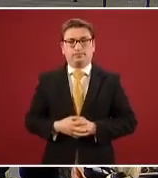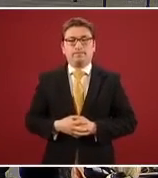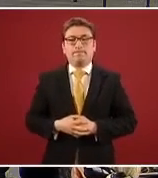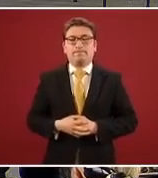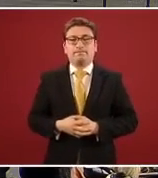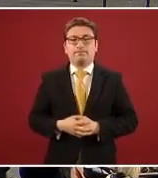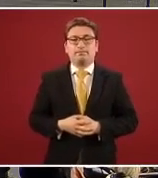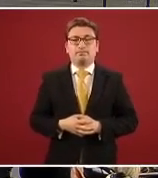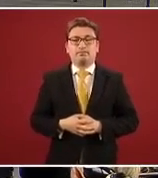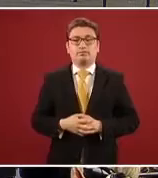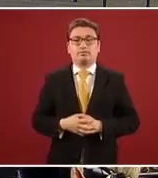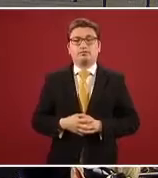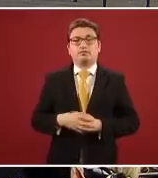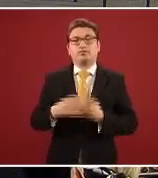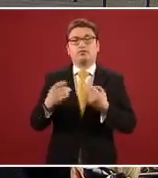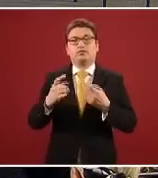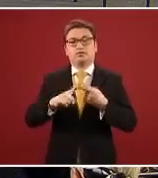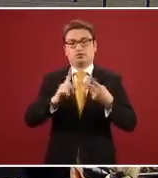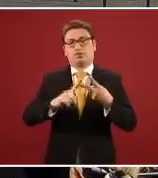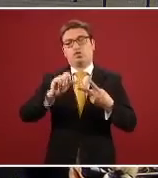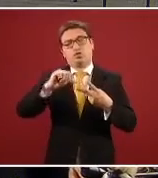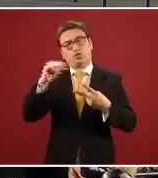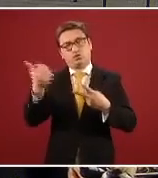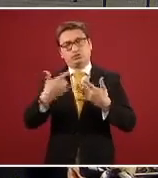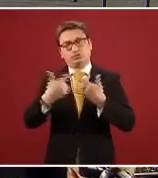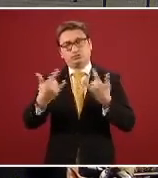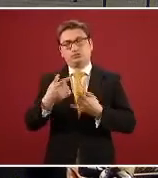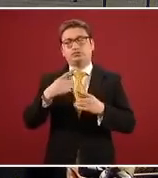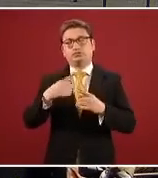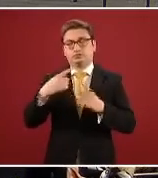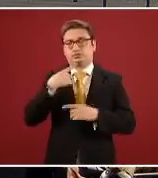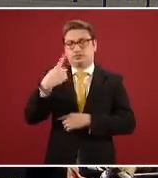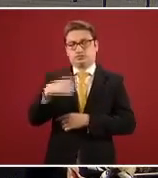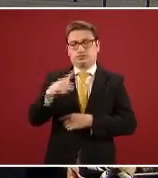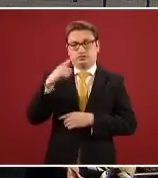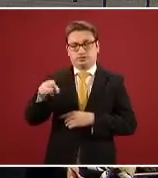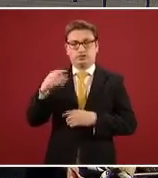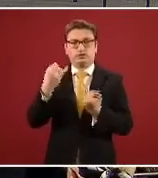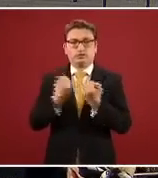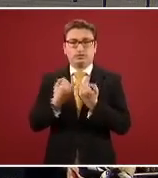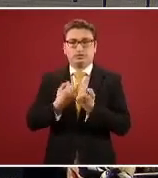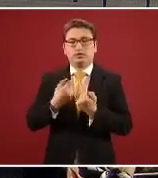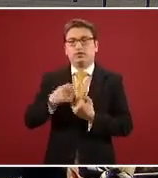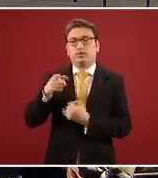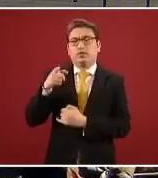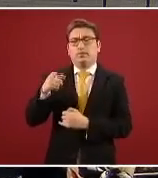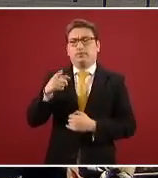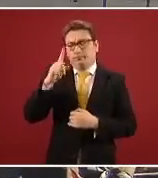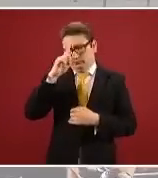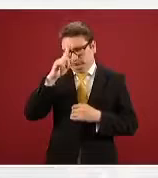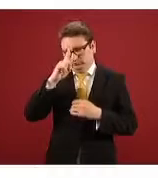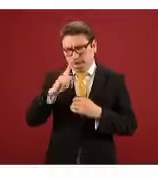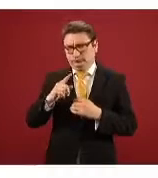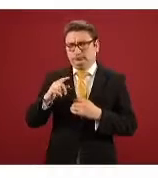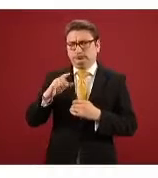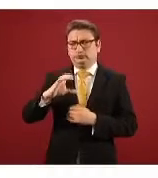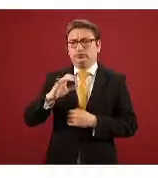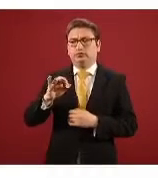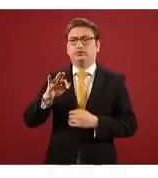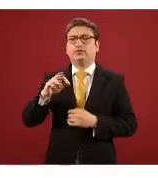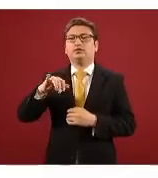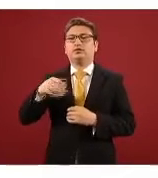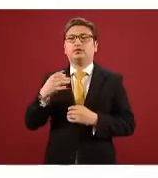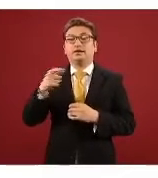Tenemos además un segundo caso también ya denunciado ante el Consejo de la Judicatura Federal que permitió la remoción